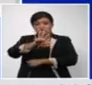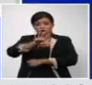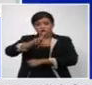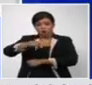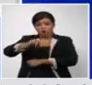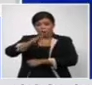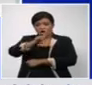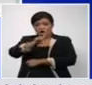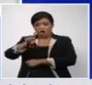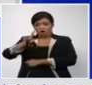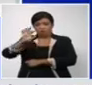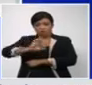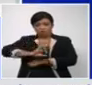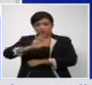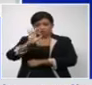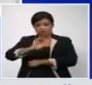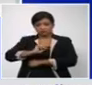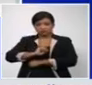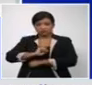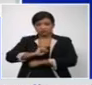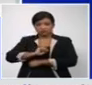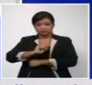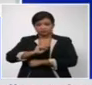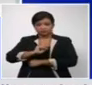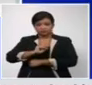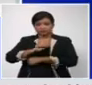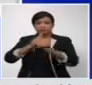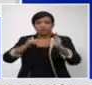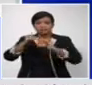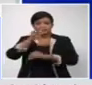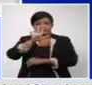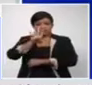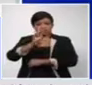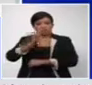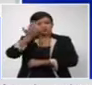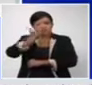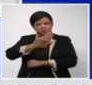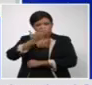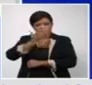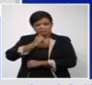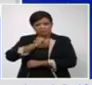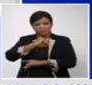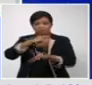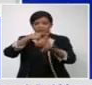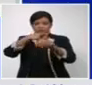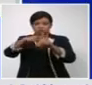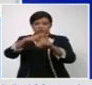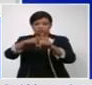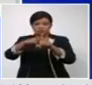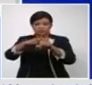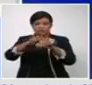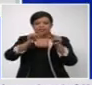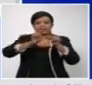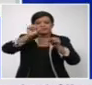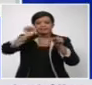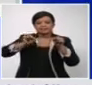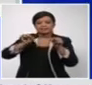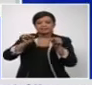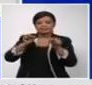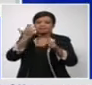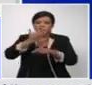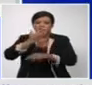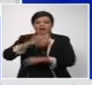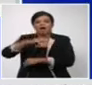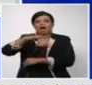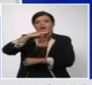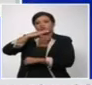5,11%, o sea, por encima de 5. Me disculpan, la positividad es la línea azul que está en la parte